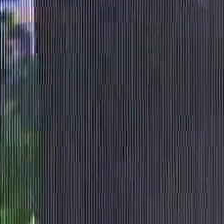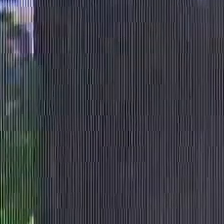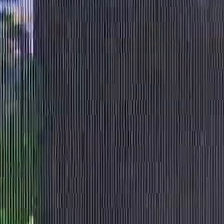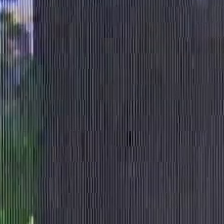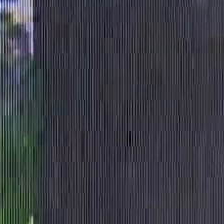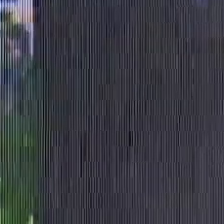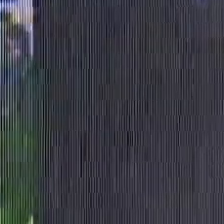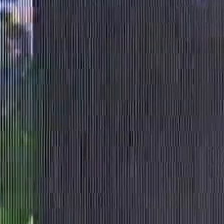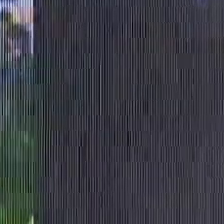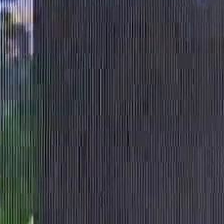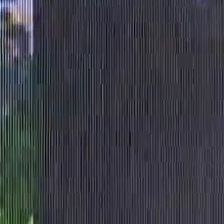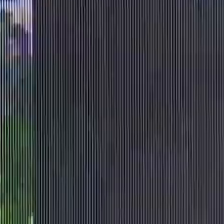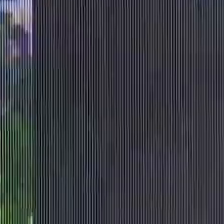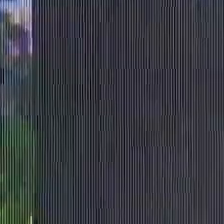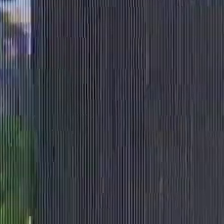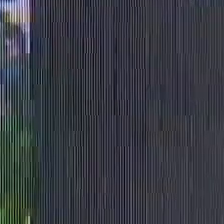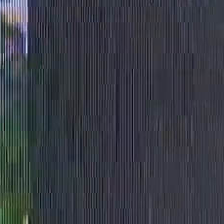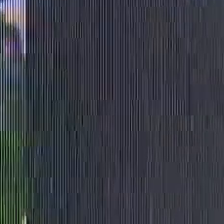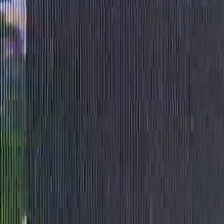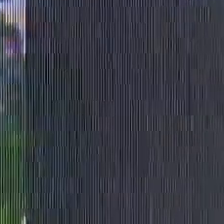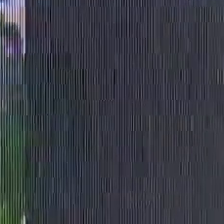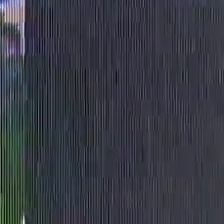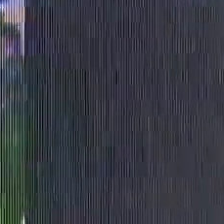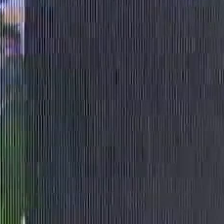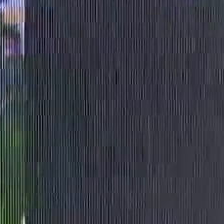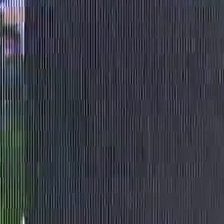que estos proyectos que estamos mostrando hoy